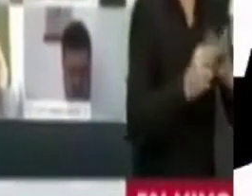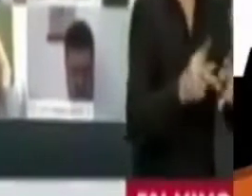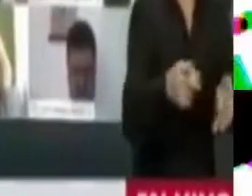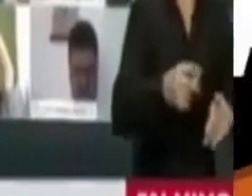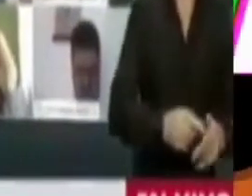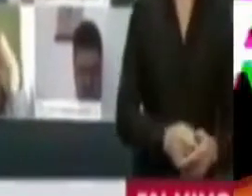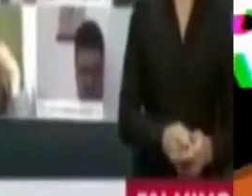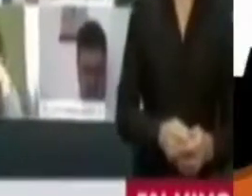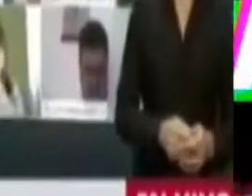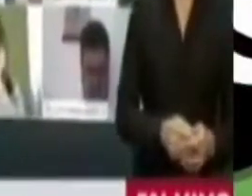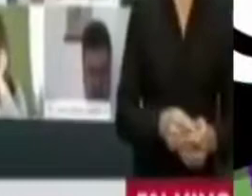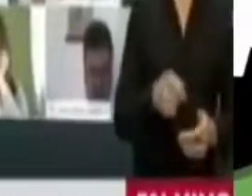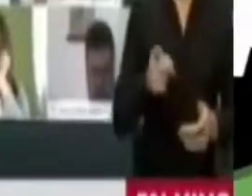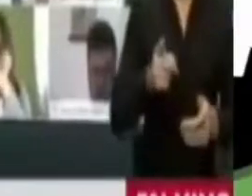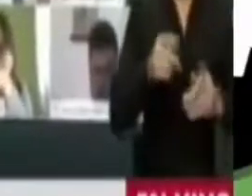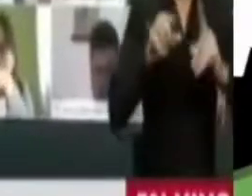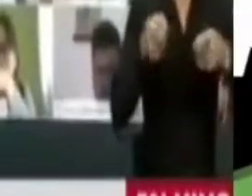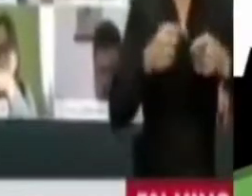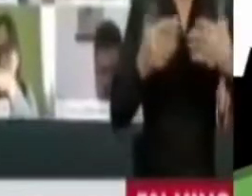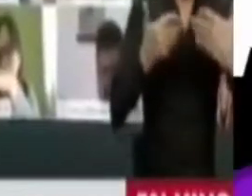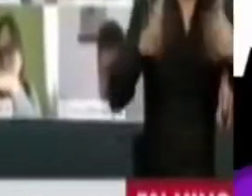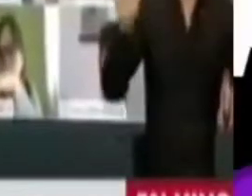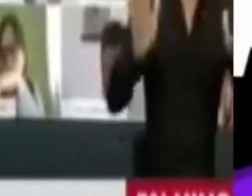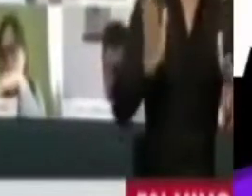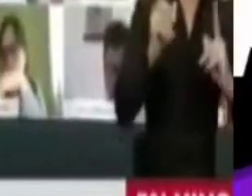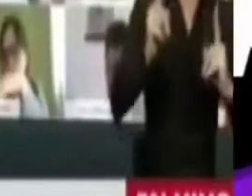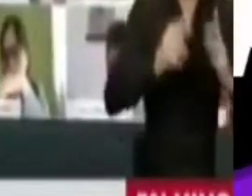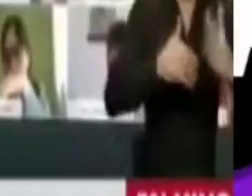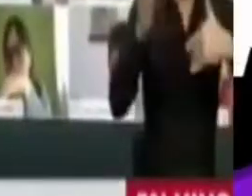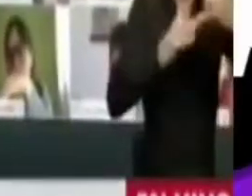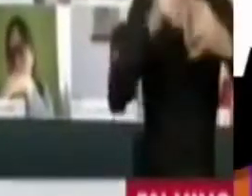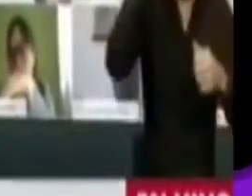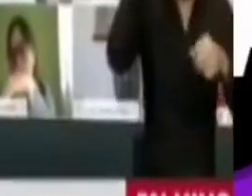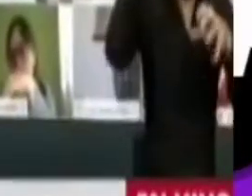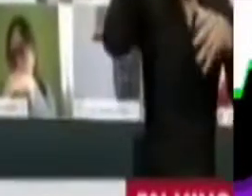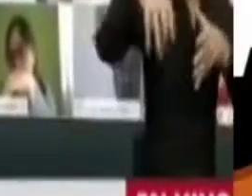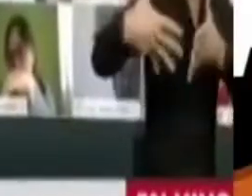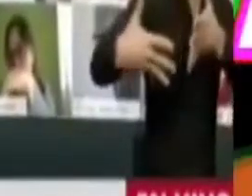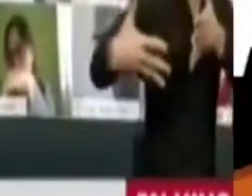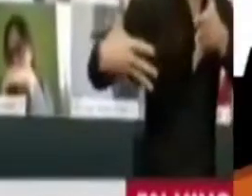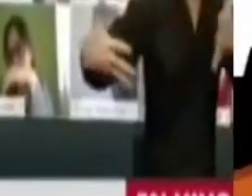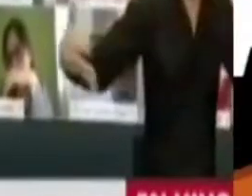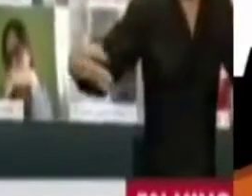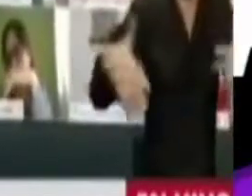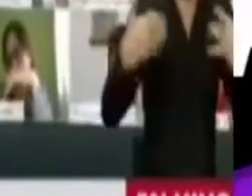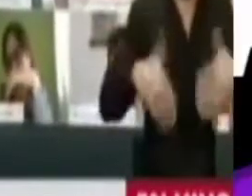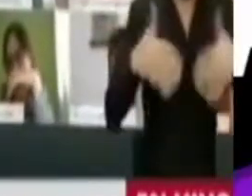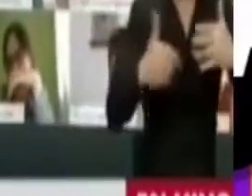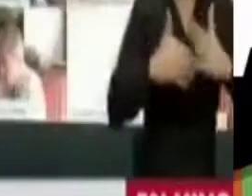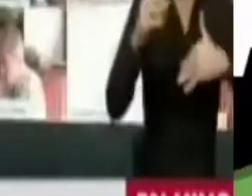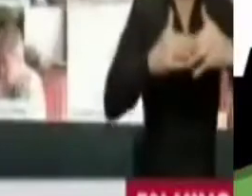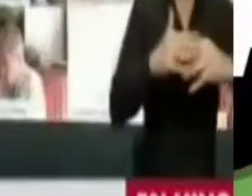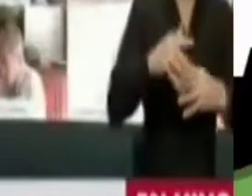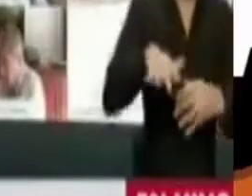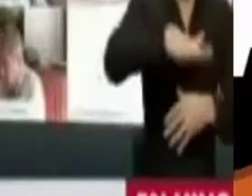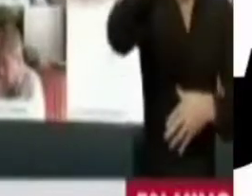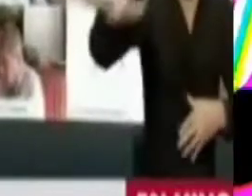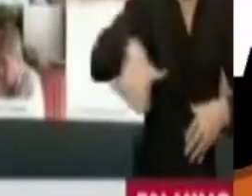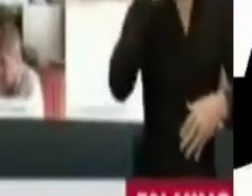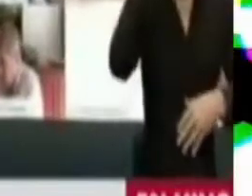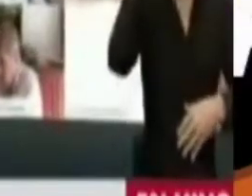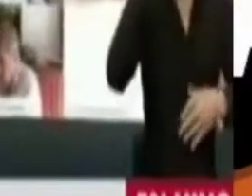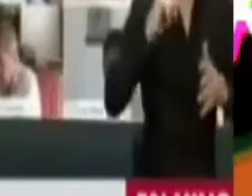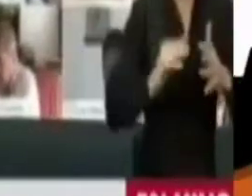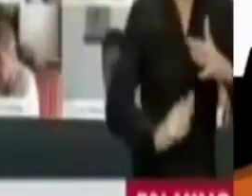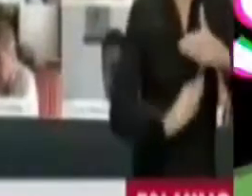a reclamar estos dos juicios, que son retenciones por ANSES y otra por la AFIP, se